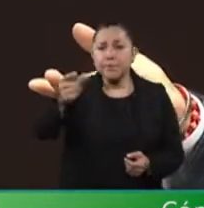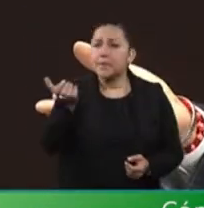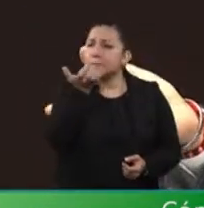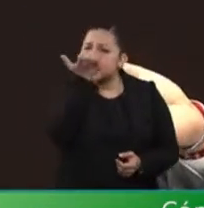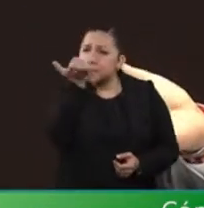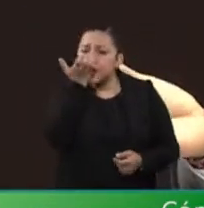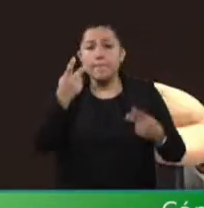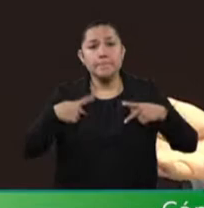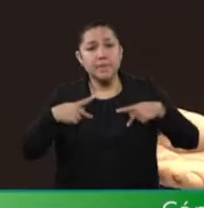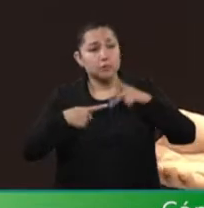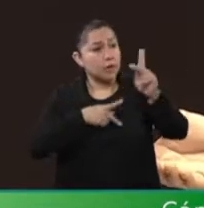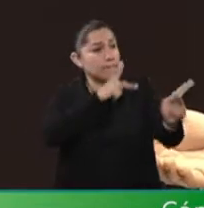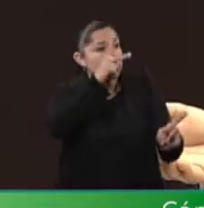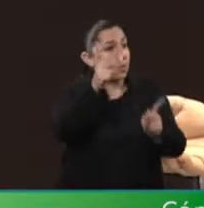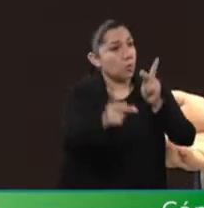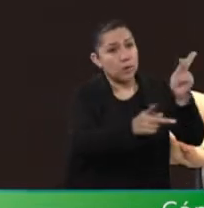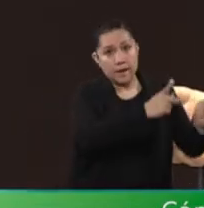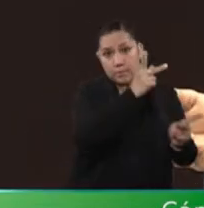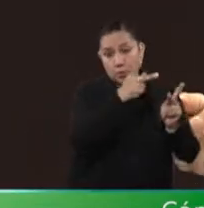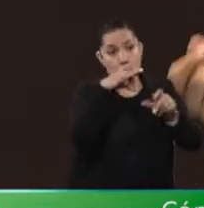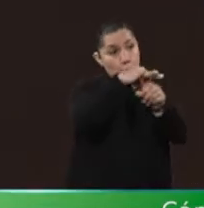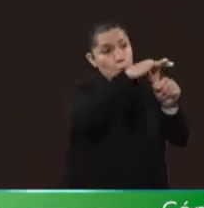¿por qué no le preguntaron al pueblo